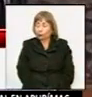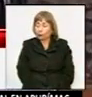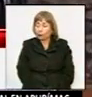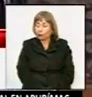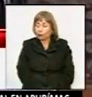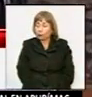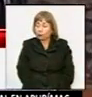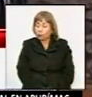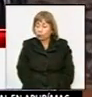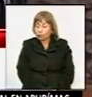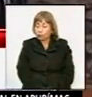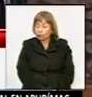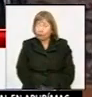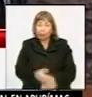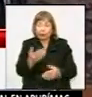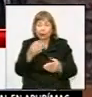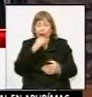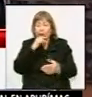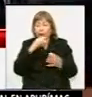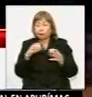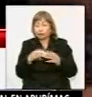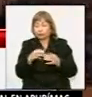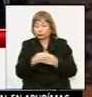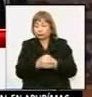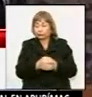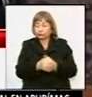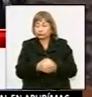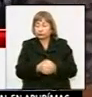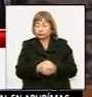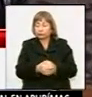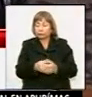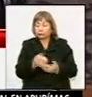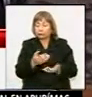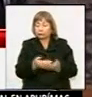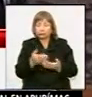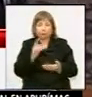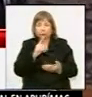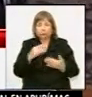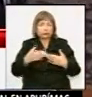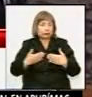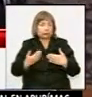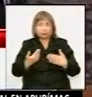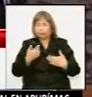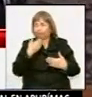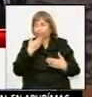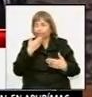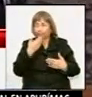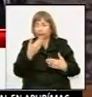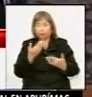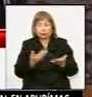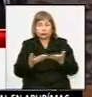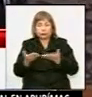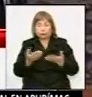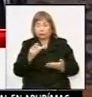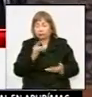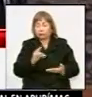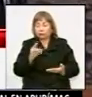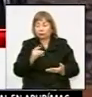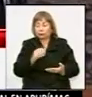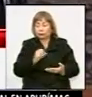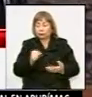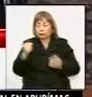Hablarle a la señora congresista que, como usted, estamos también totalmente de acuerdo. Nadie puede ser, digamos, objeto de ningún tipo